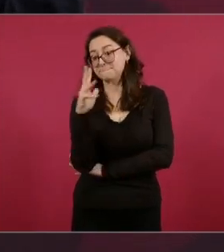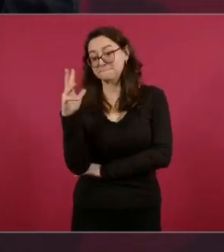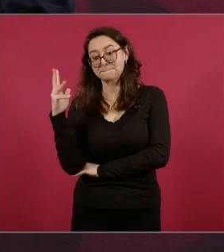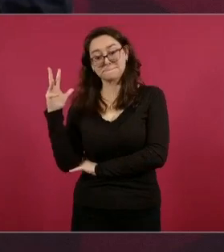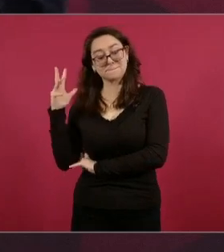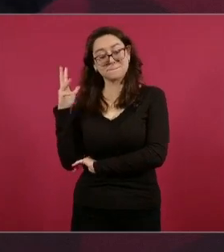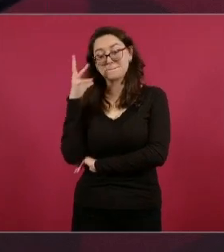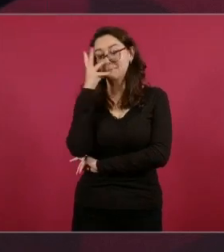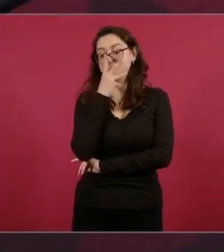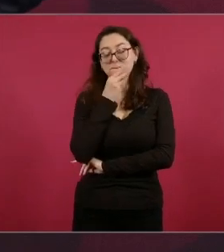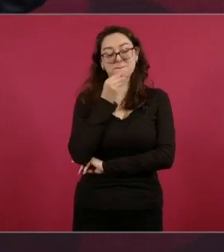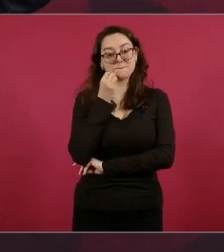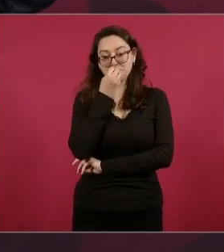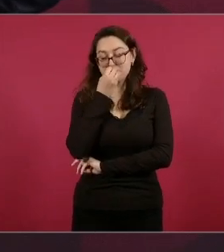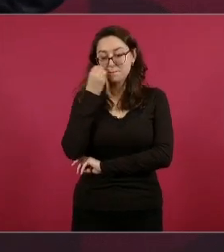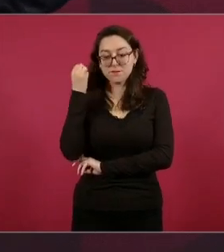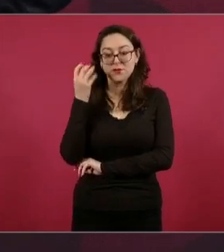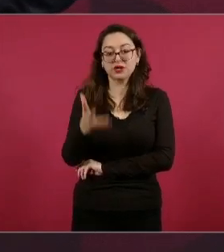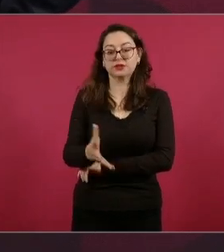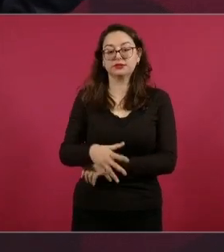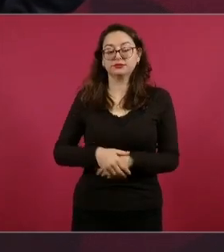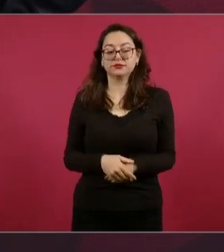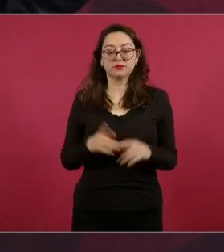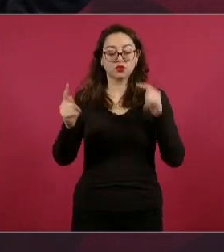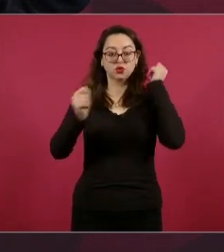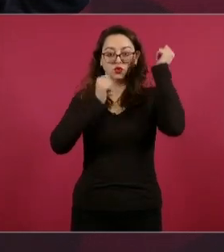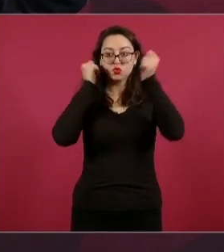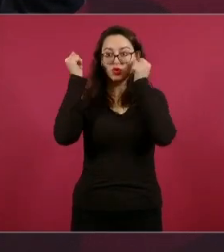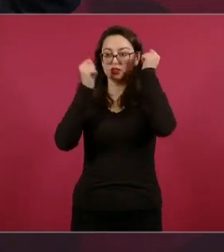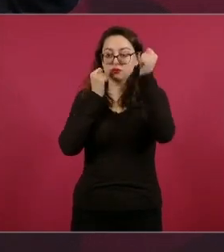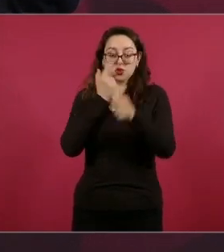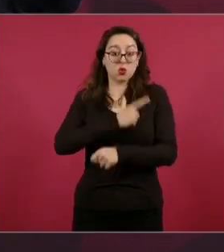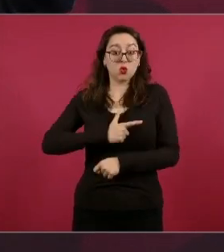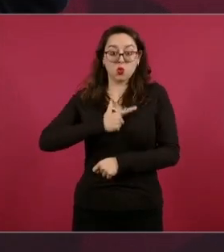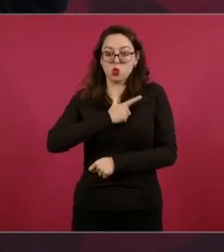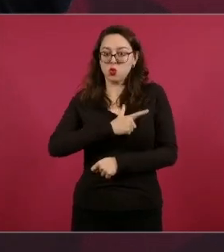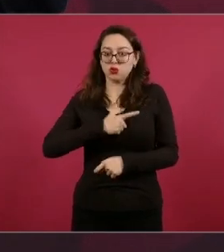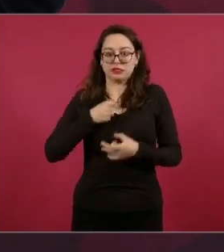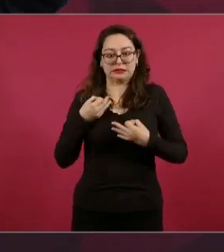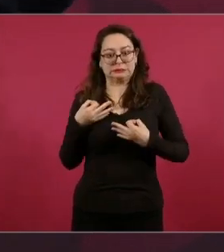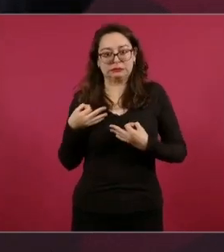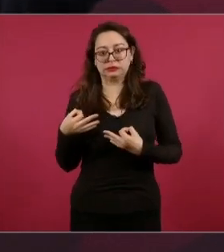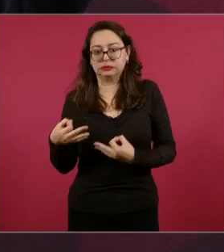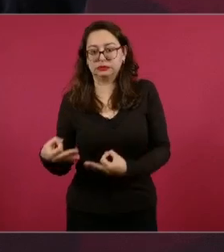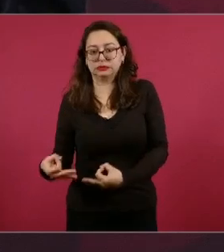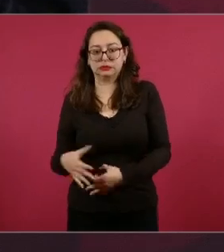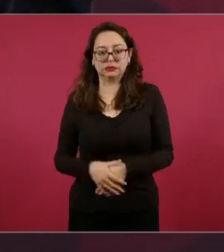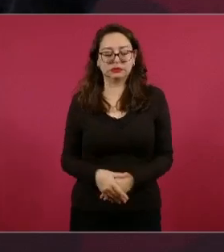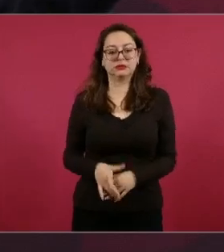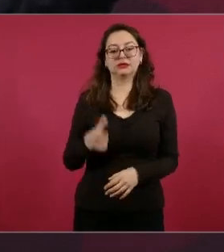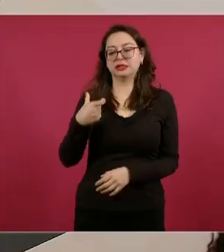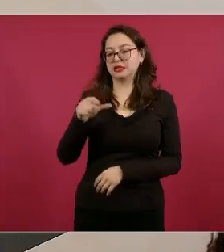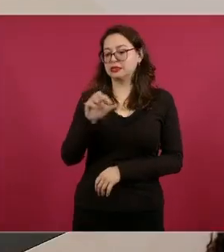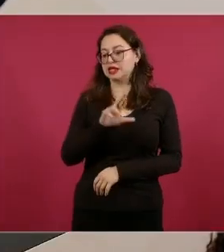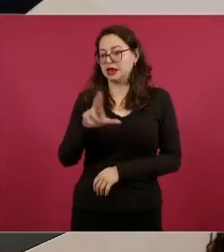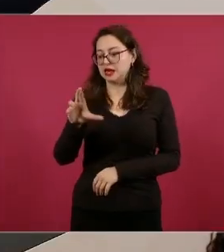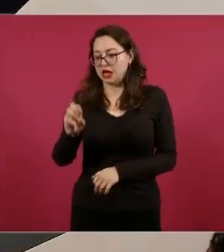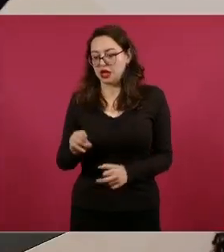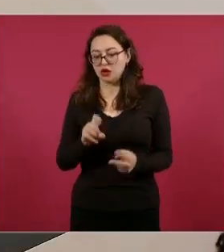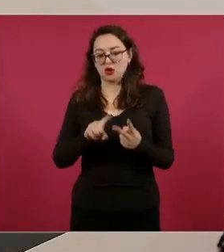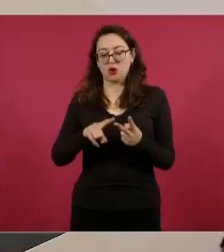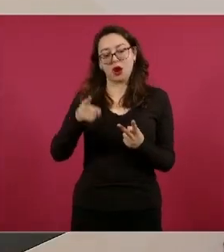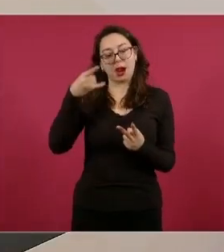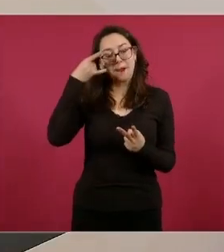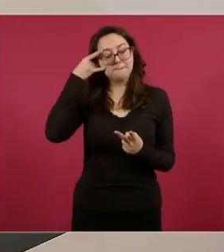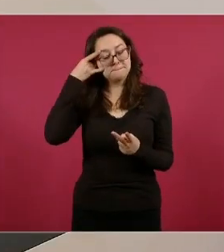el potencial que tiene turístico, Quintana Roo, Campeche, Yucatán, Chiapas,